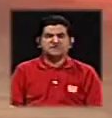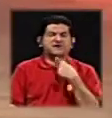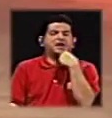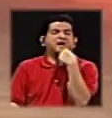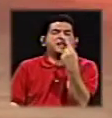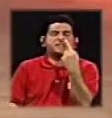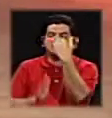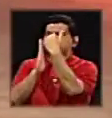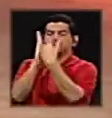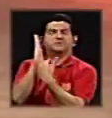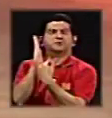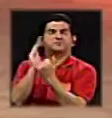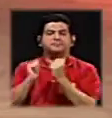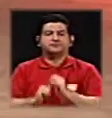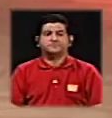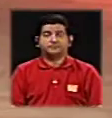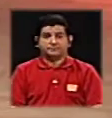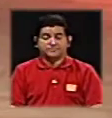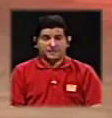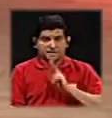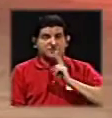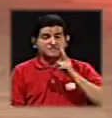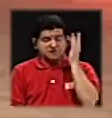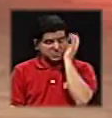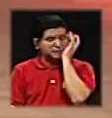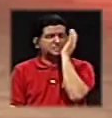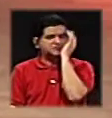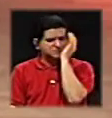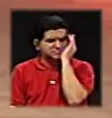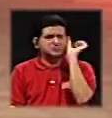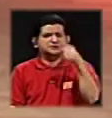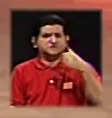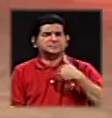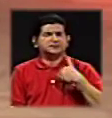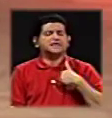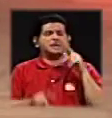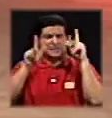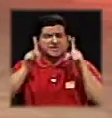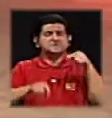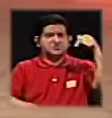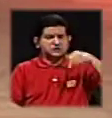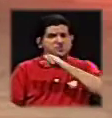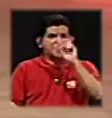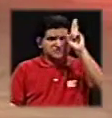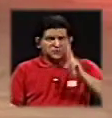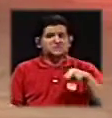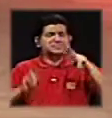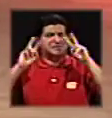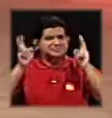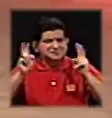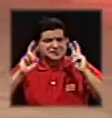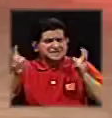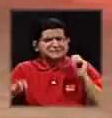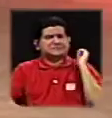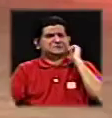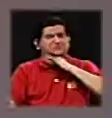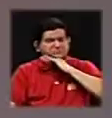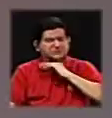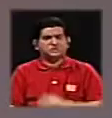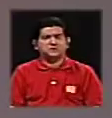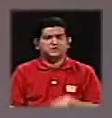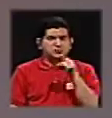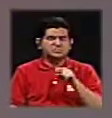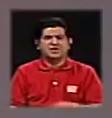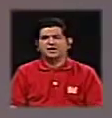esto. Realmente hay una preocupación, ¿verdad?, por los costarricenses de estos temas de corrupción, que es lo que ha